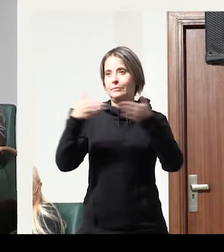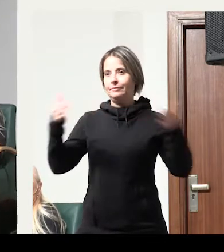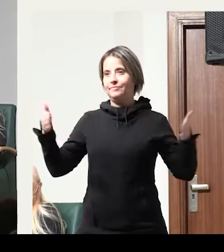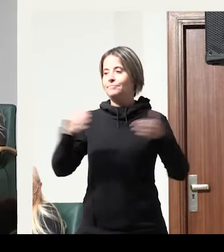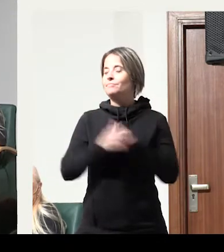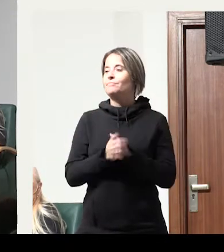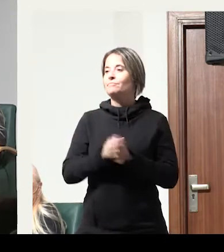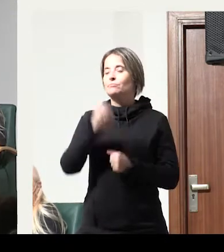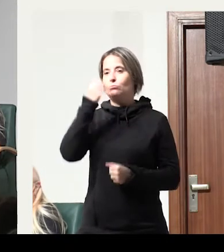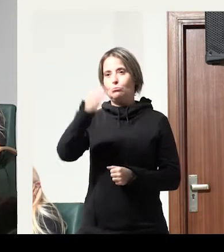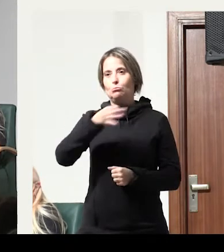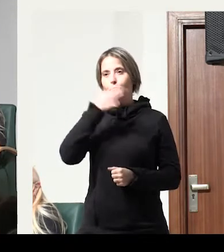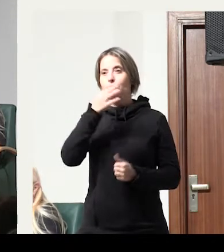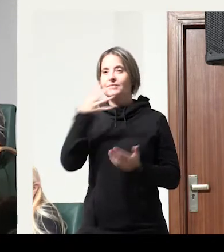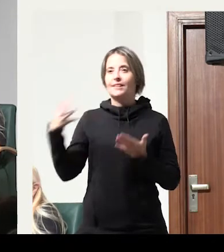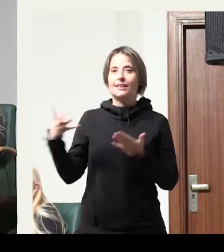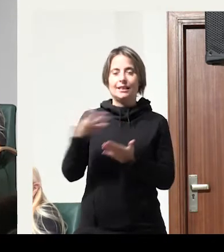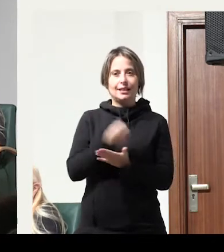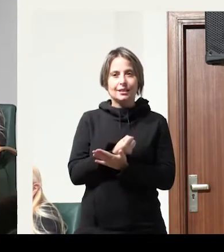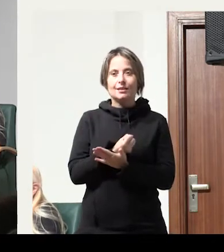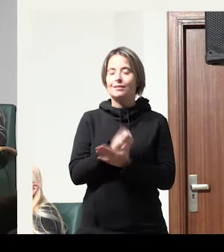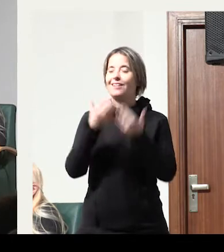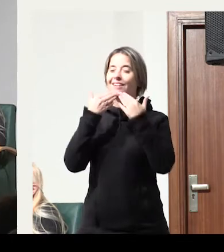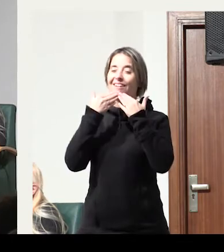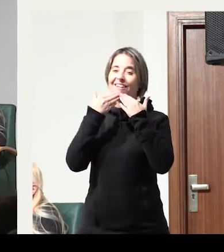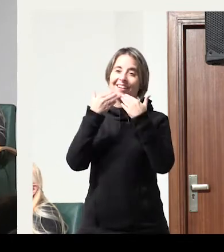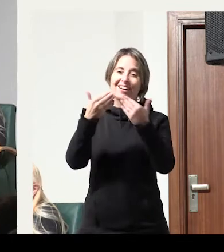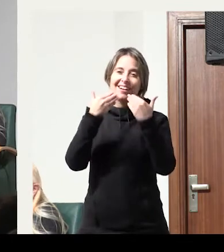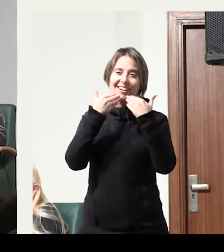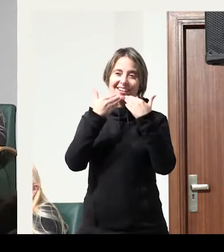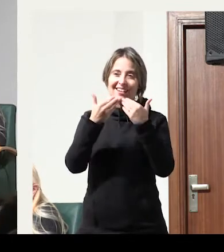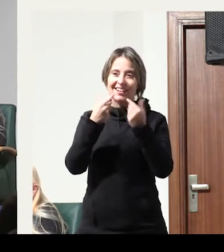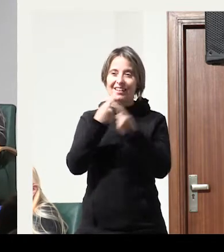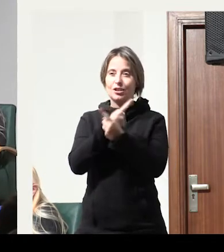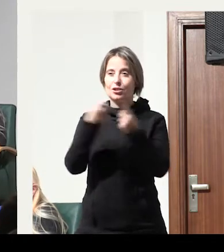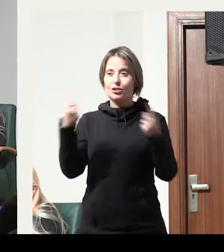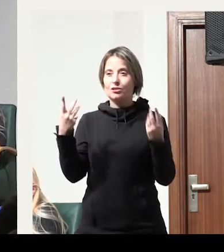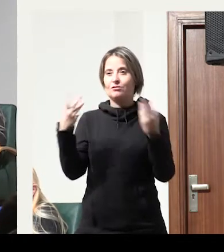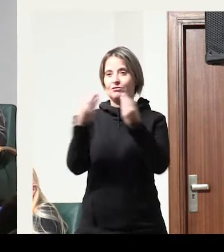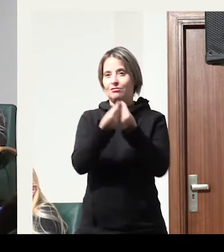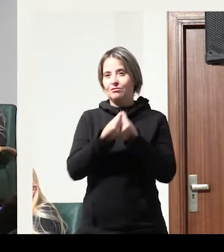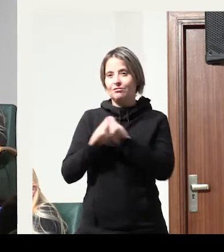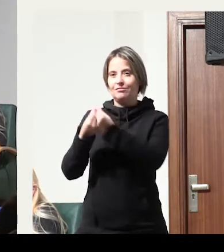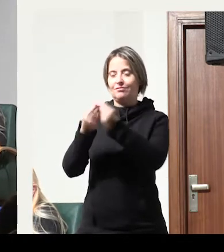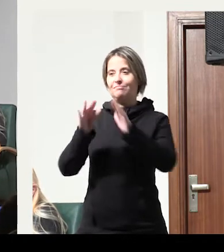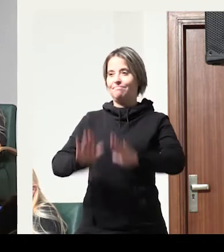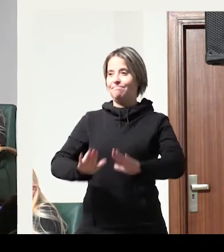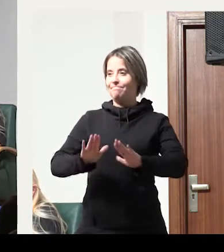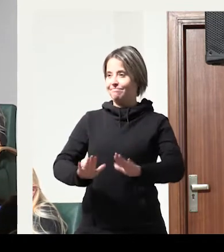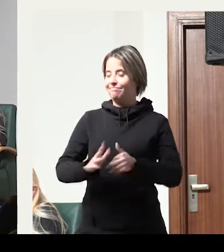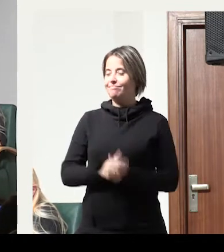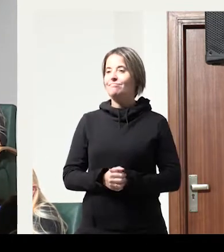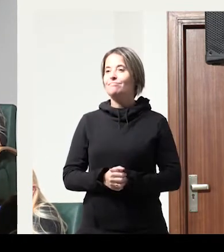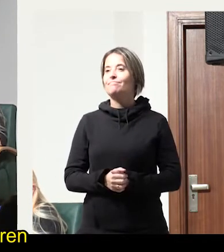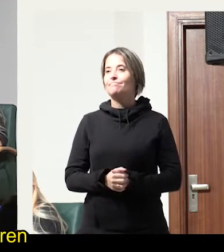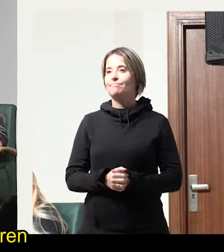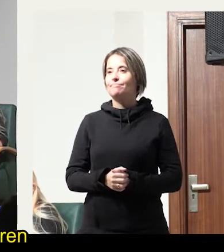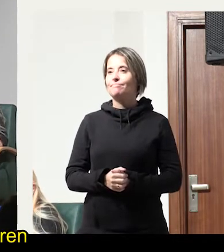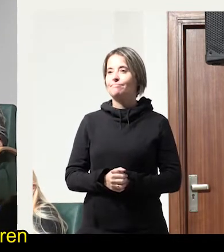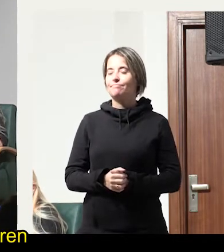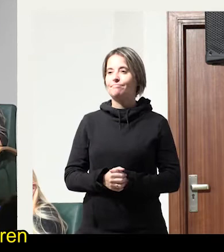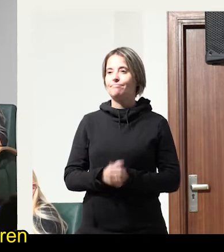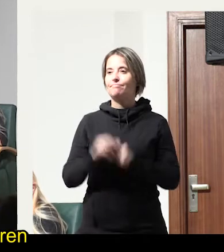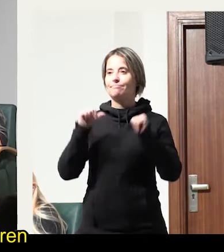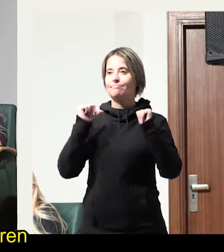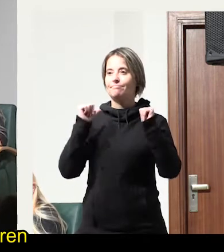Arratzaldeon, guztioi, eta mila esker, zuek hemen egoteagatik. Jarduera hau,